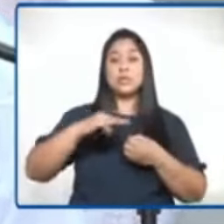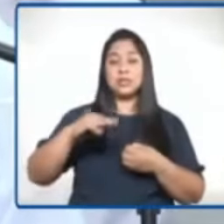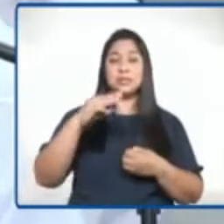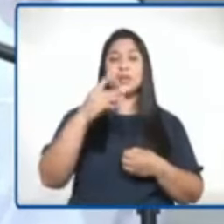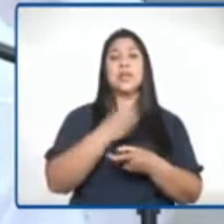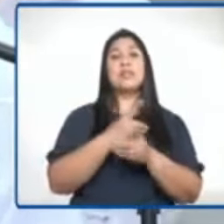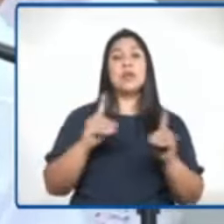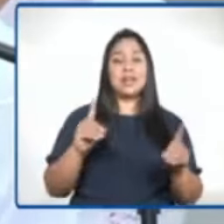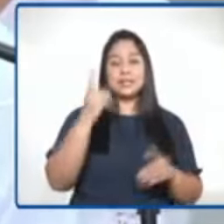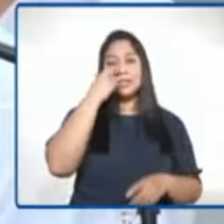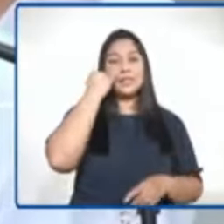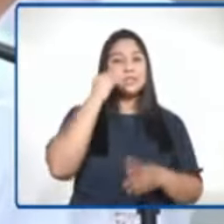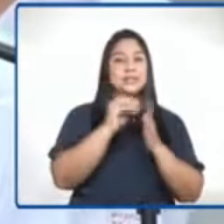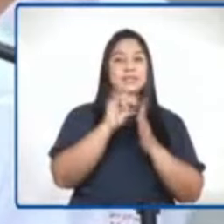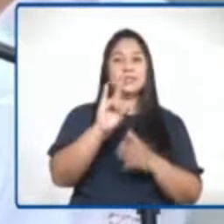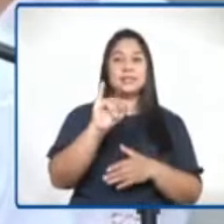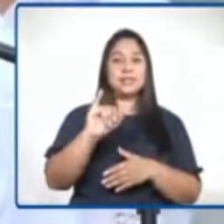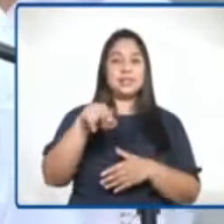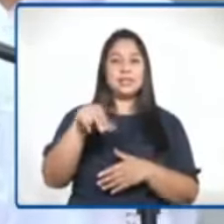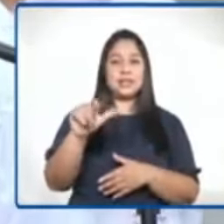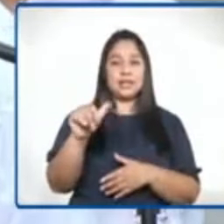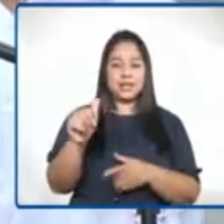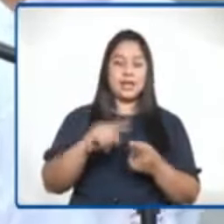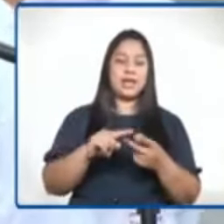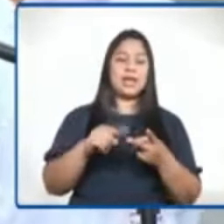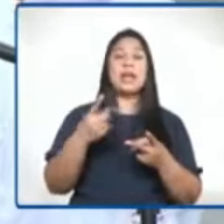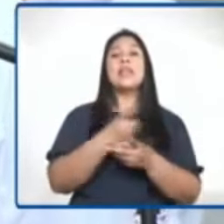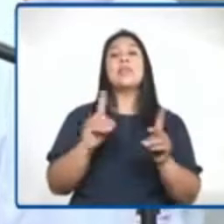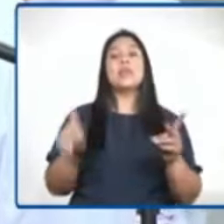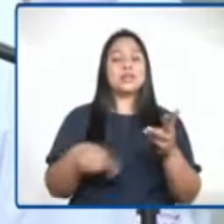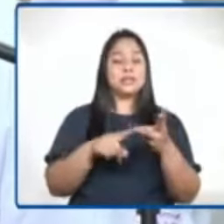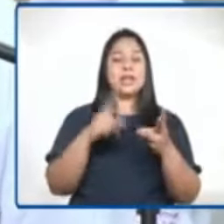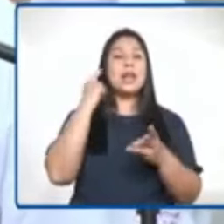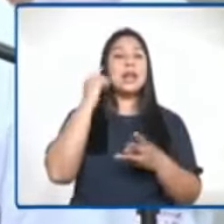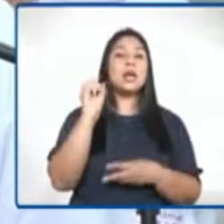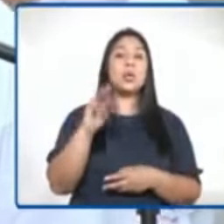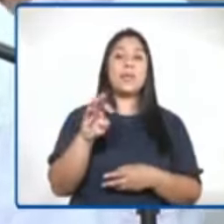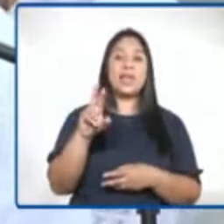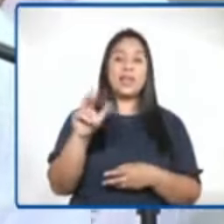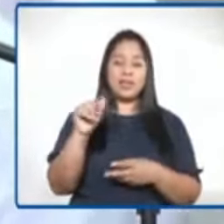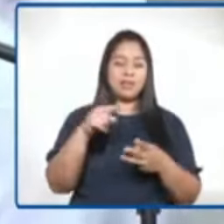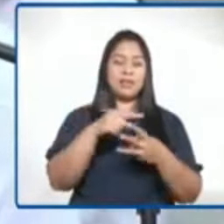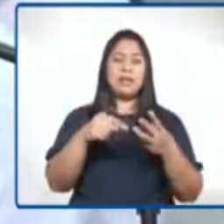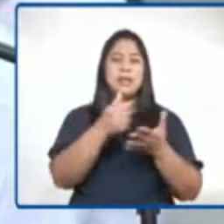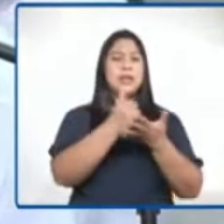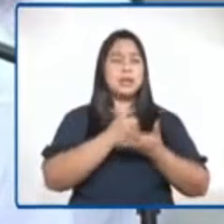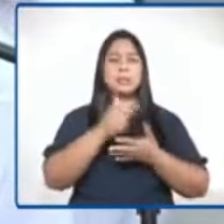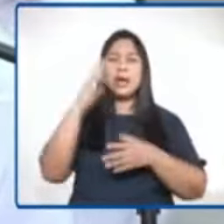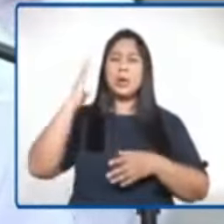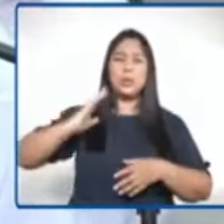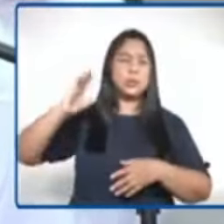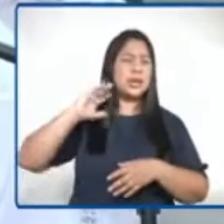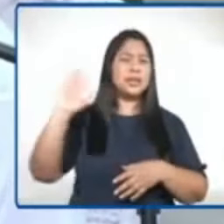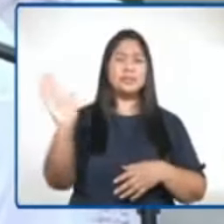Democracia y La Gomera. ¿Cuántos de nosotros habíamos pasado sobre una